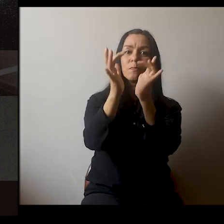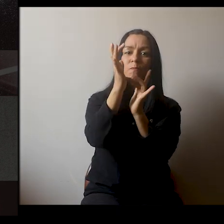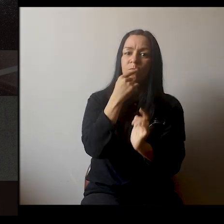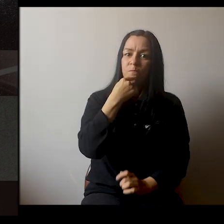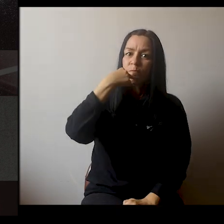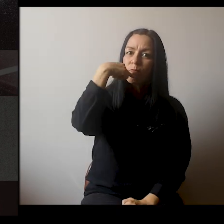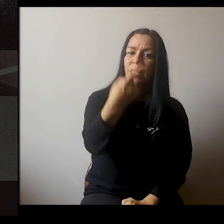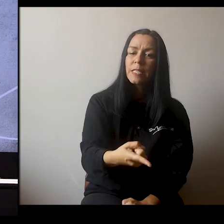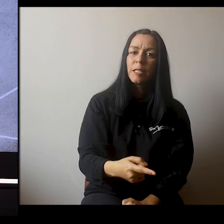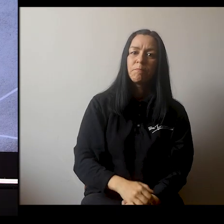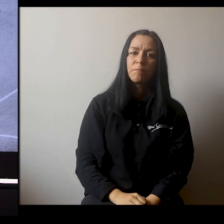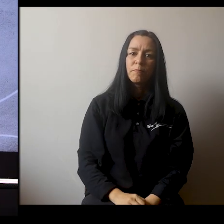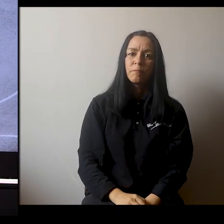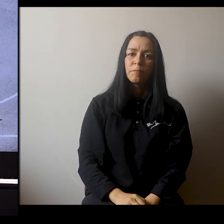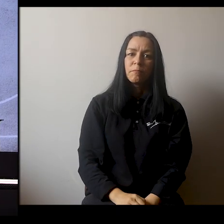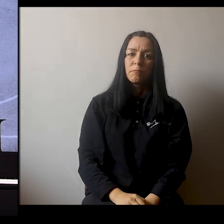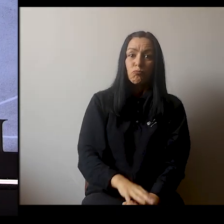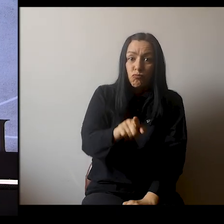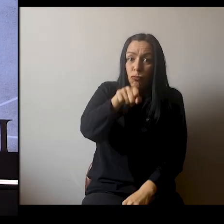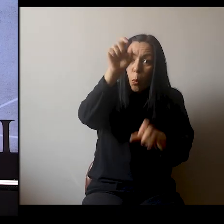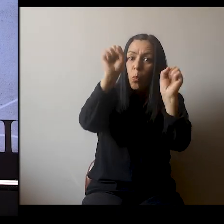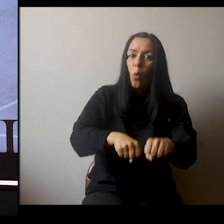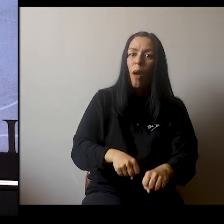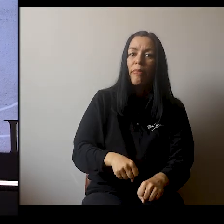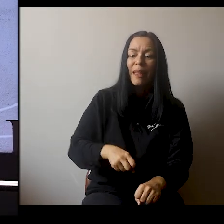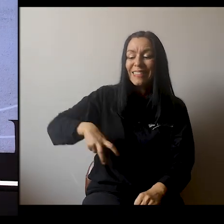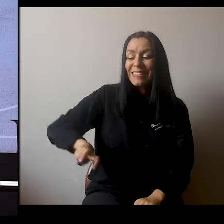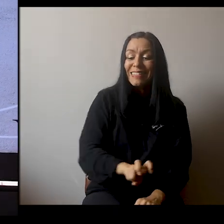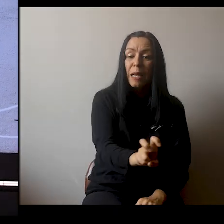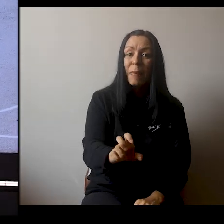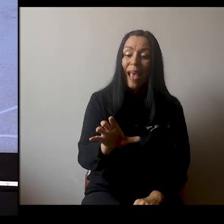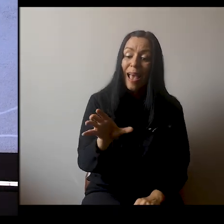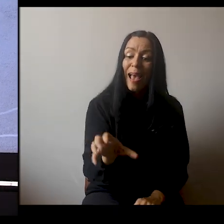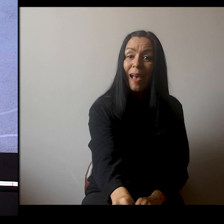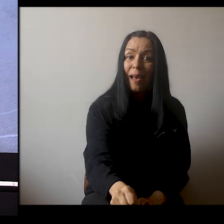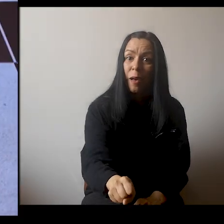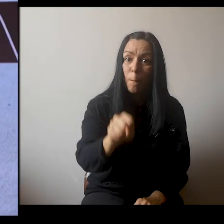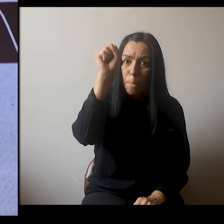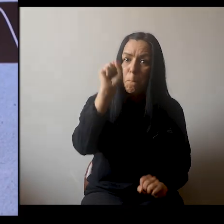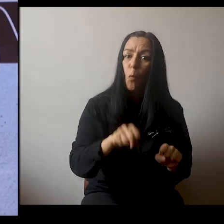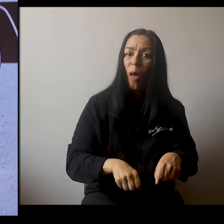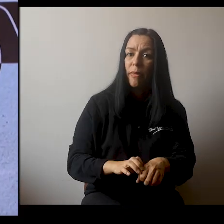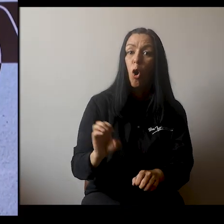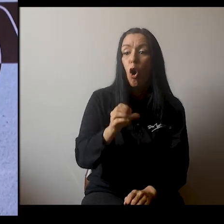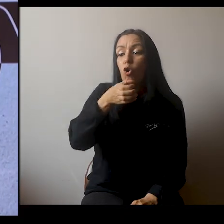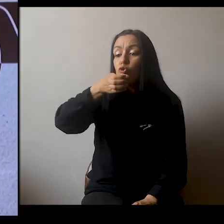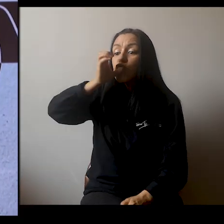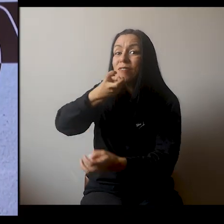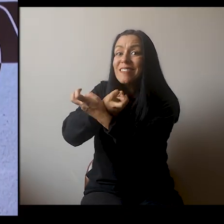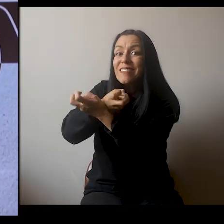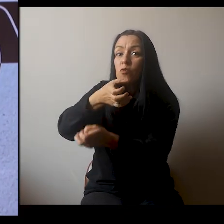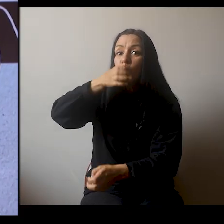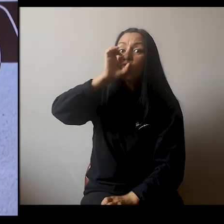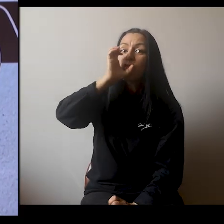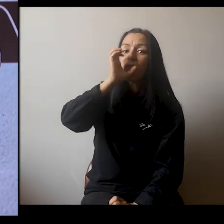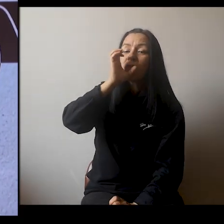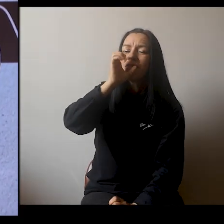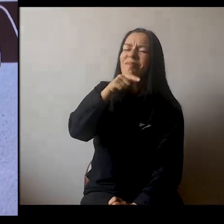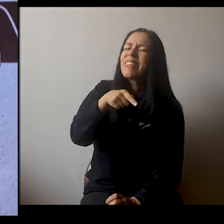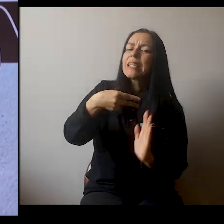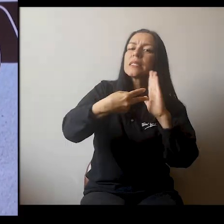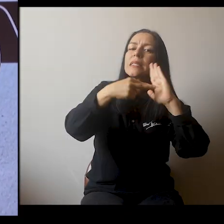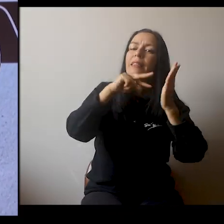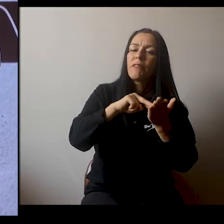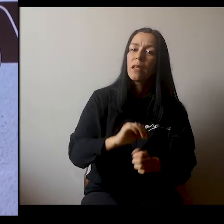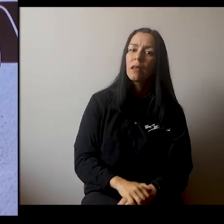eso cuando Jesús nos dice que nosotros podremos tomar en las manos serpientes y beber cosa mortífera, Él